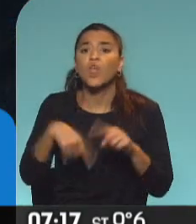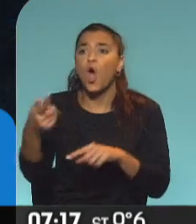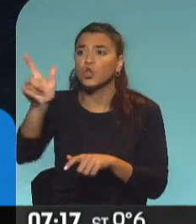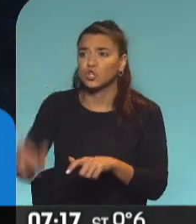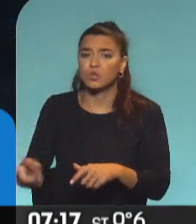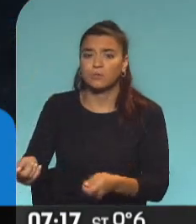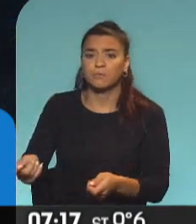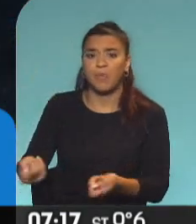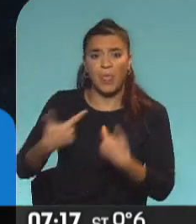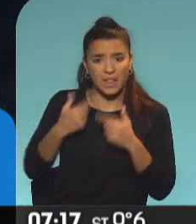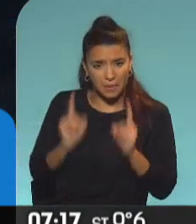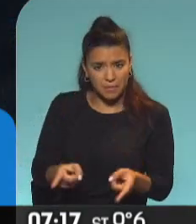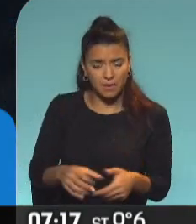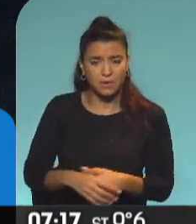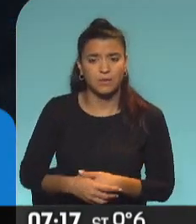además